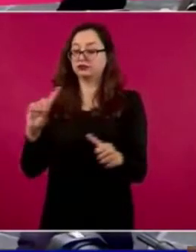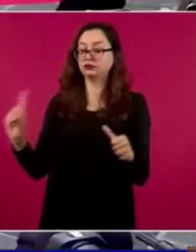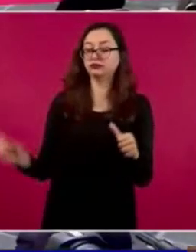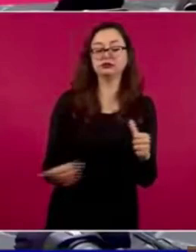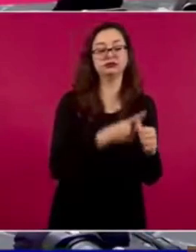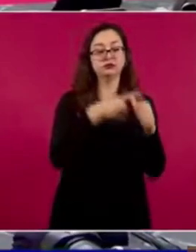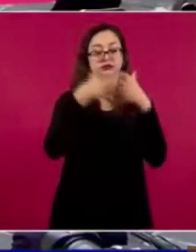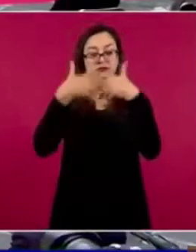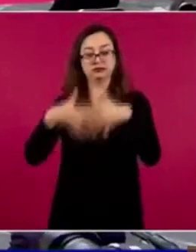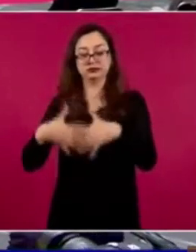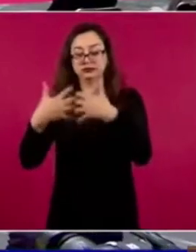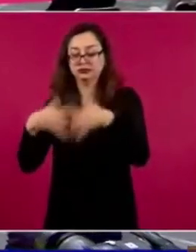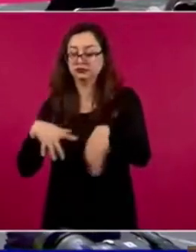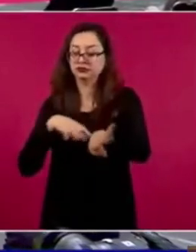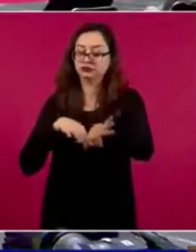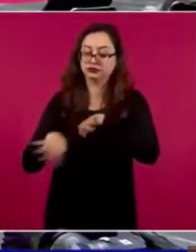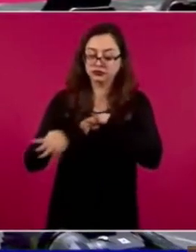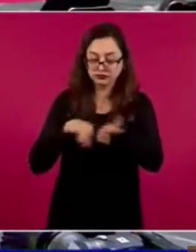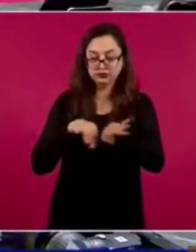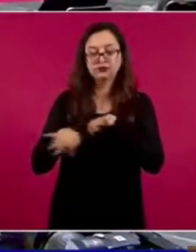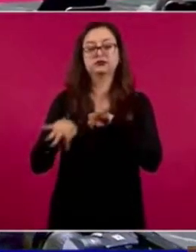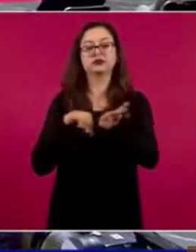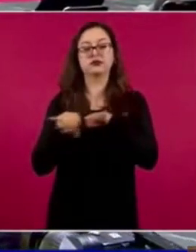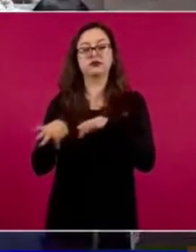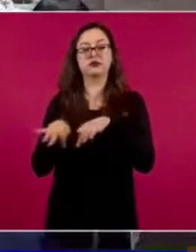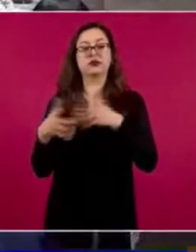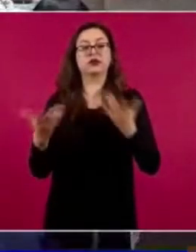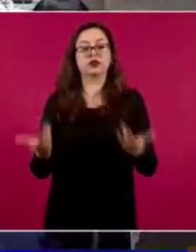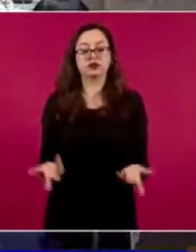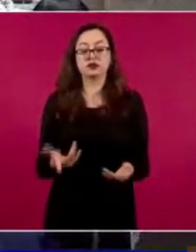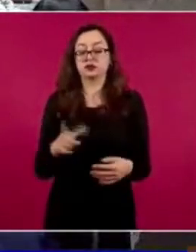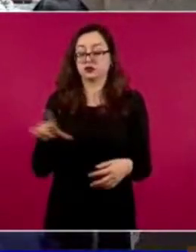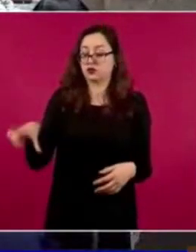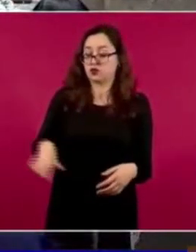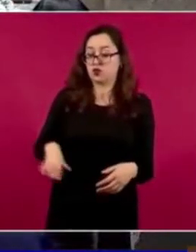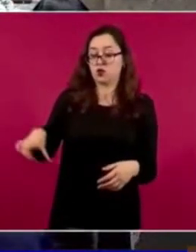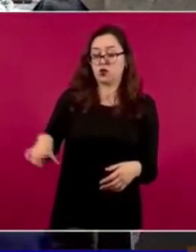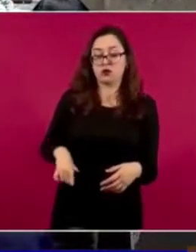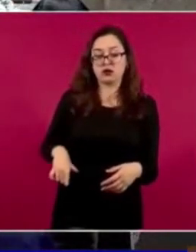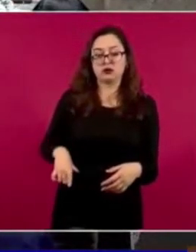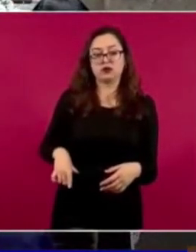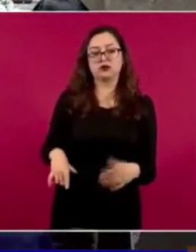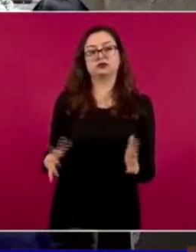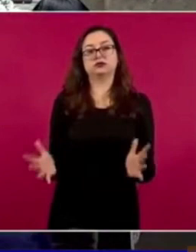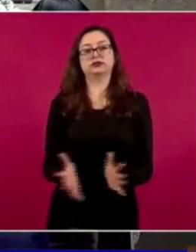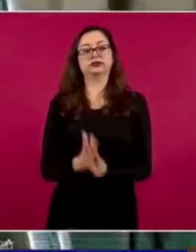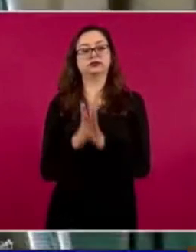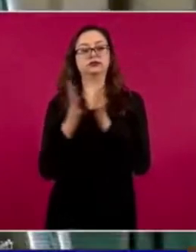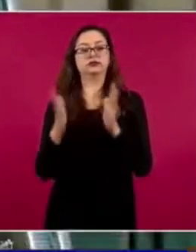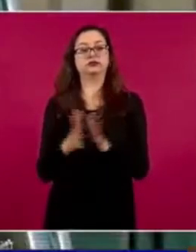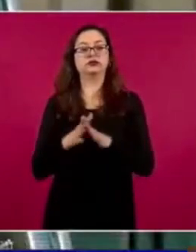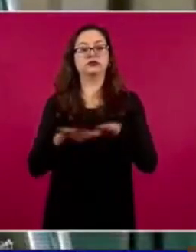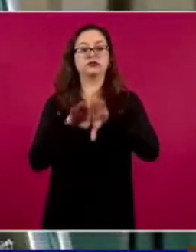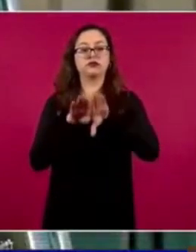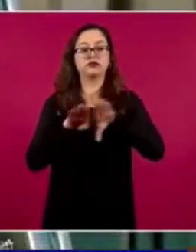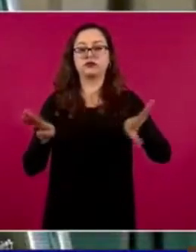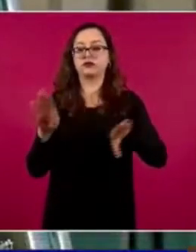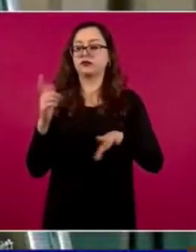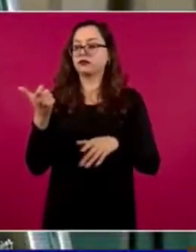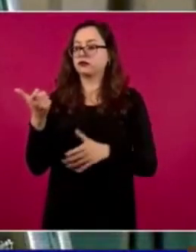mediante la intervención de un Estado democrático que distribuya la